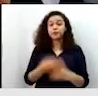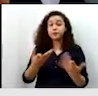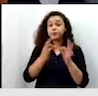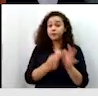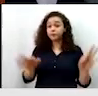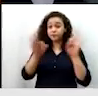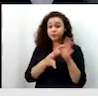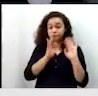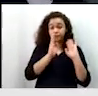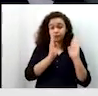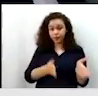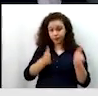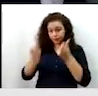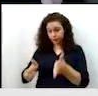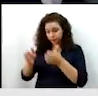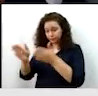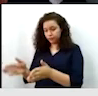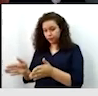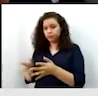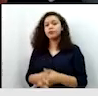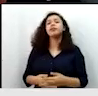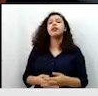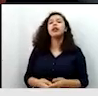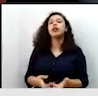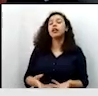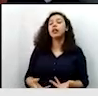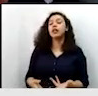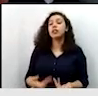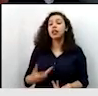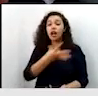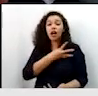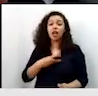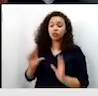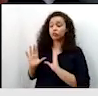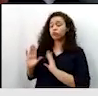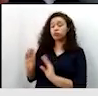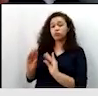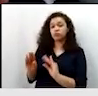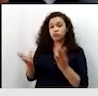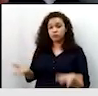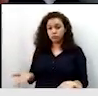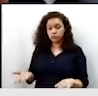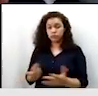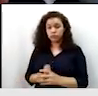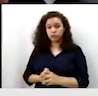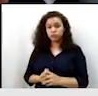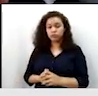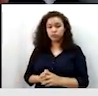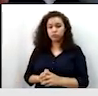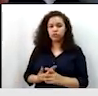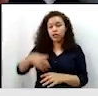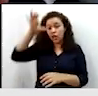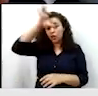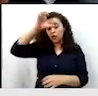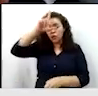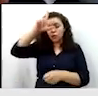tipo de residuos y sobre todo enseñarle pues a nuestros hijos. ¿Por qué? Porque debemos de crearles este tipo de cultura,